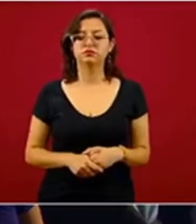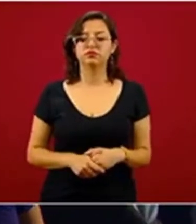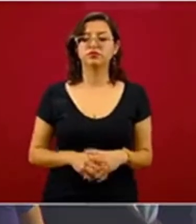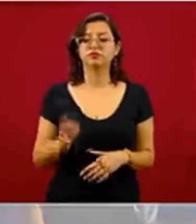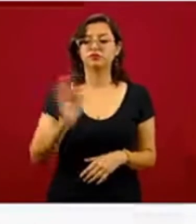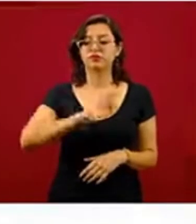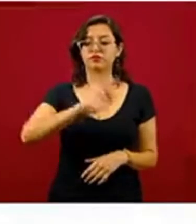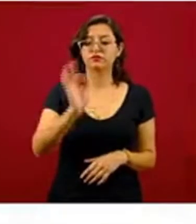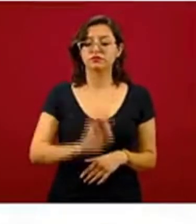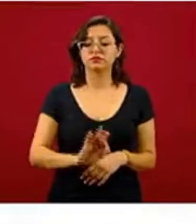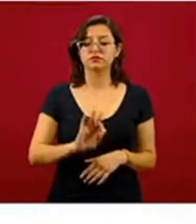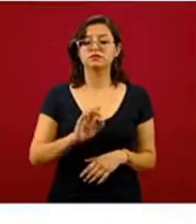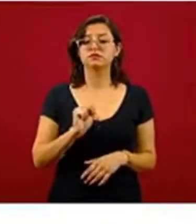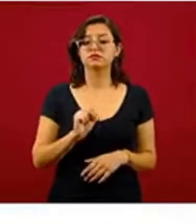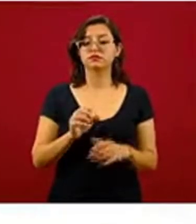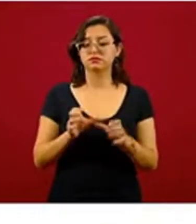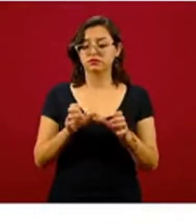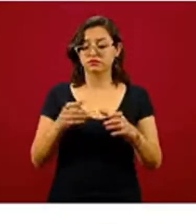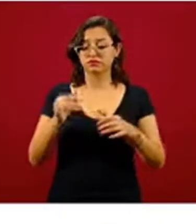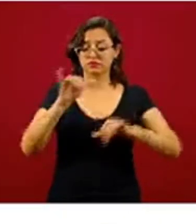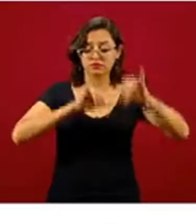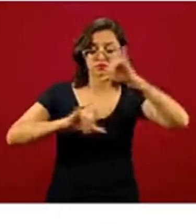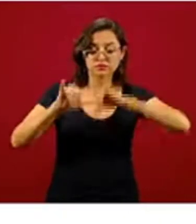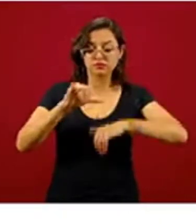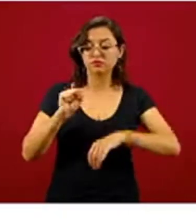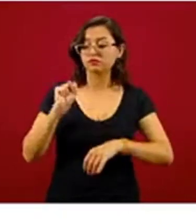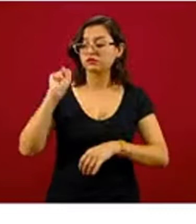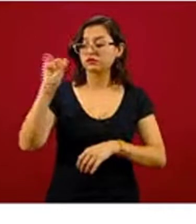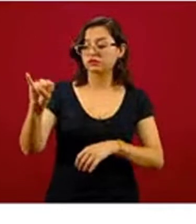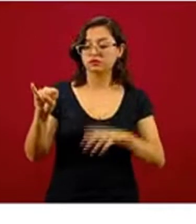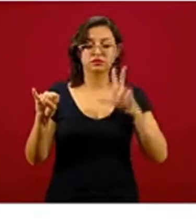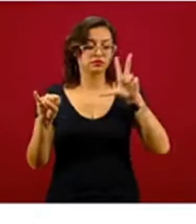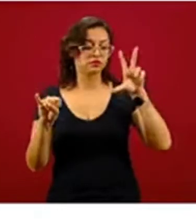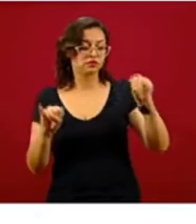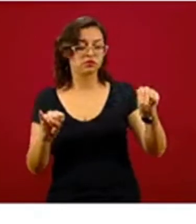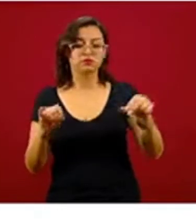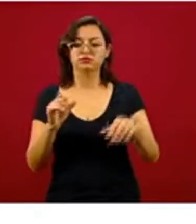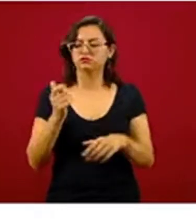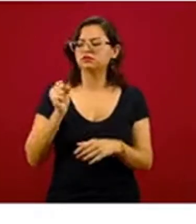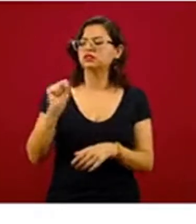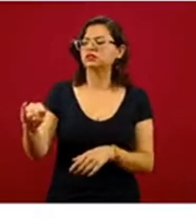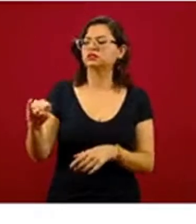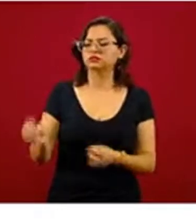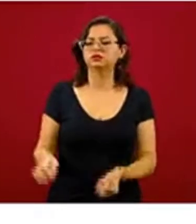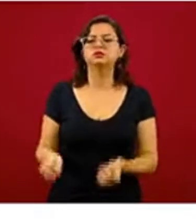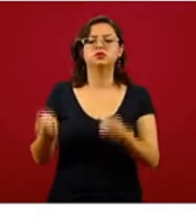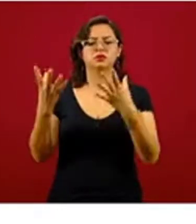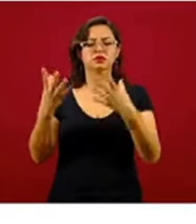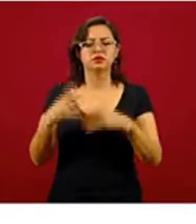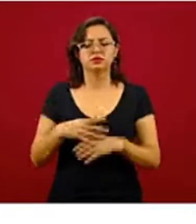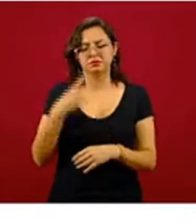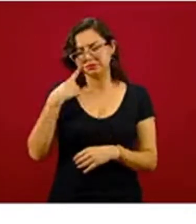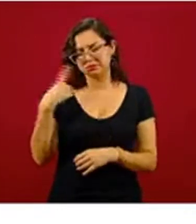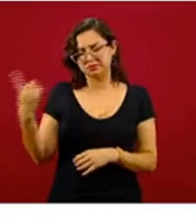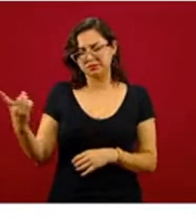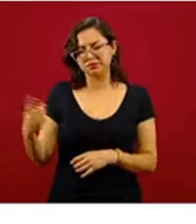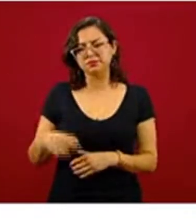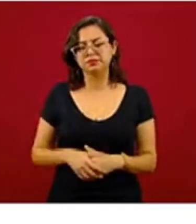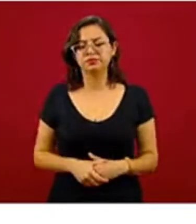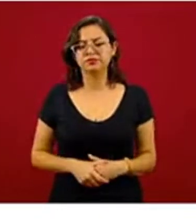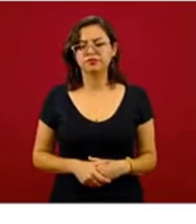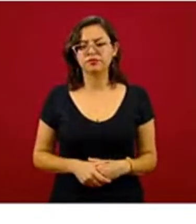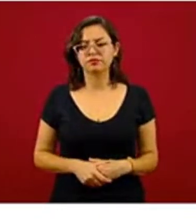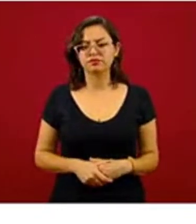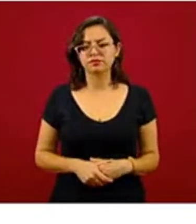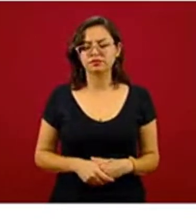porcentaje de positividad precisamente de estos resultados que se han obtenido. En las barras de